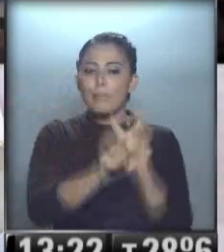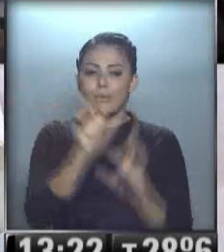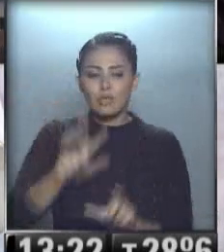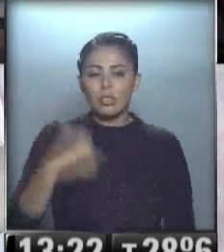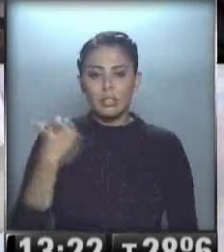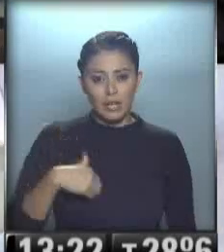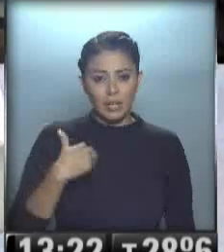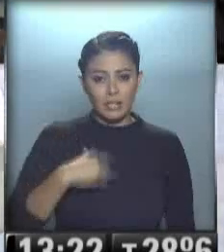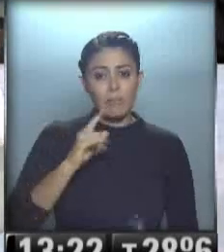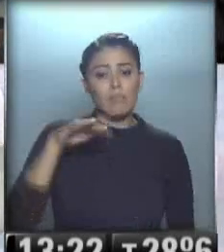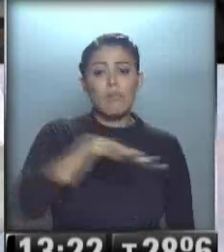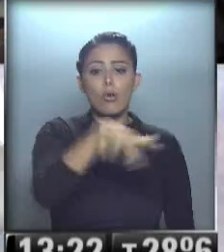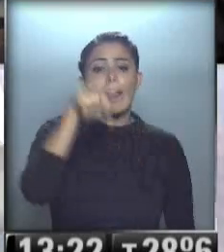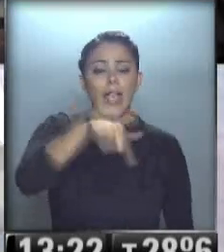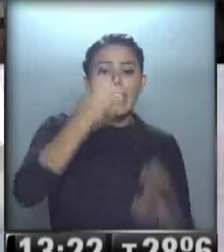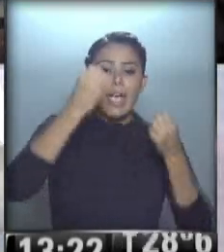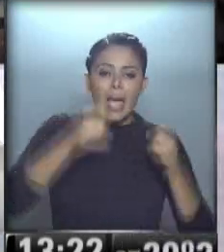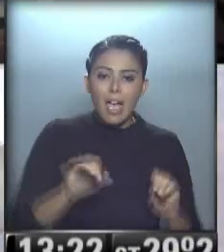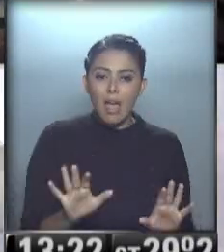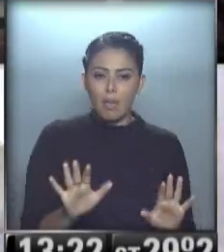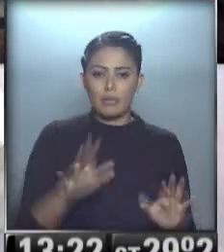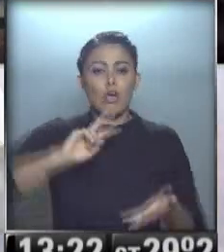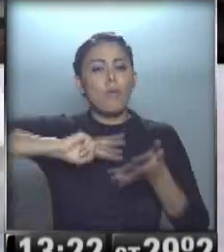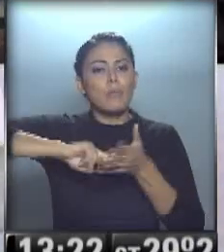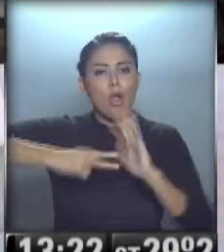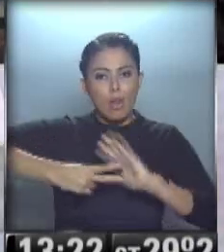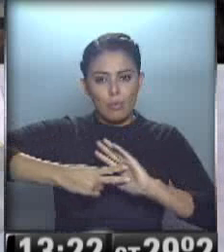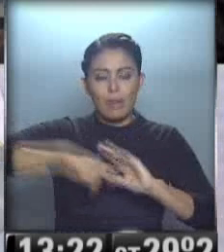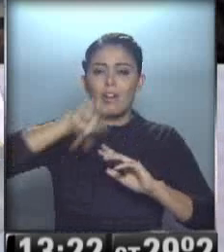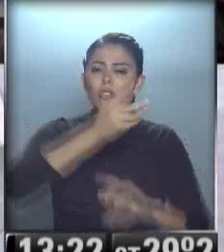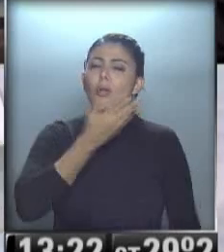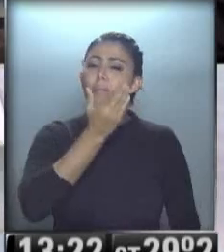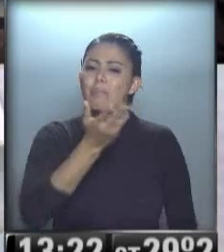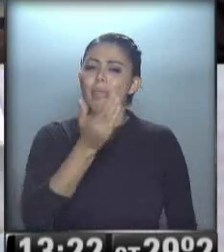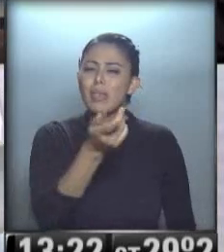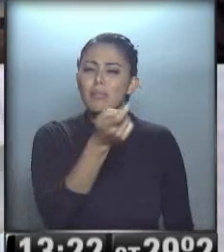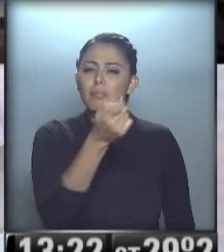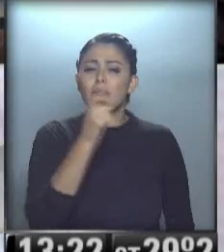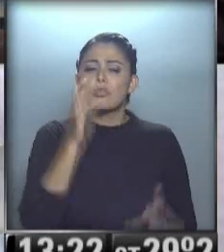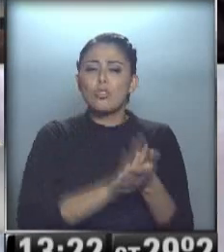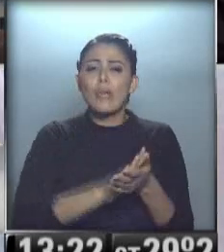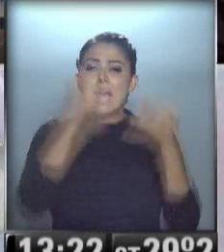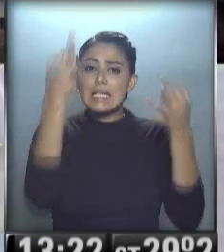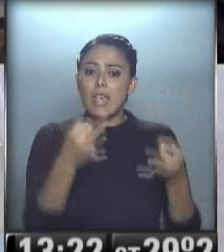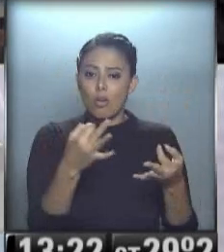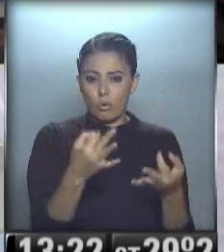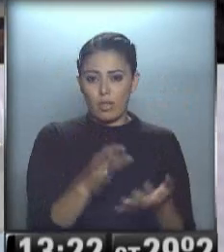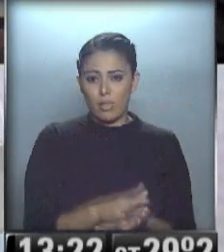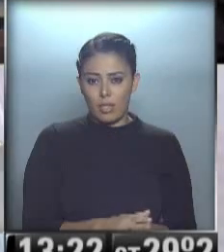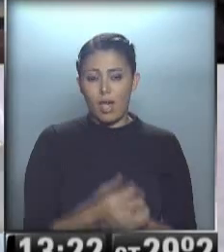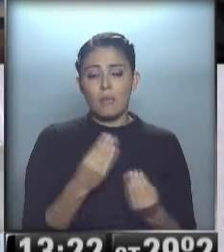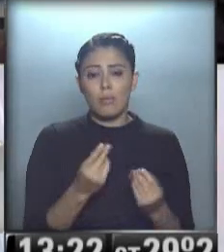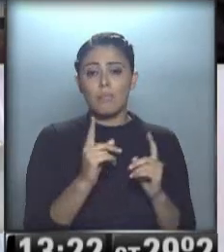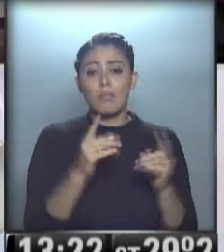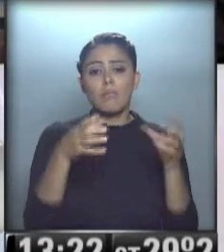República Argentina es el lugar donde se ha originado este problema con reclamos muy minúsculos de seguridad precisamente por el